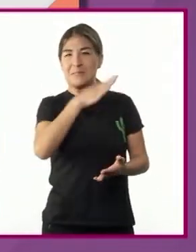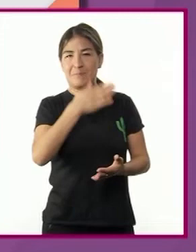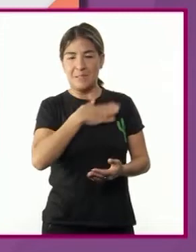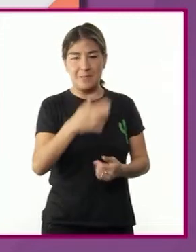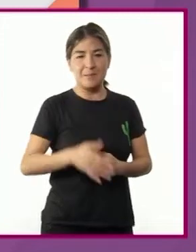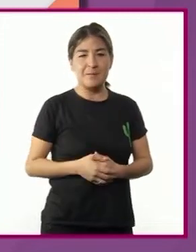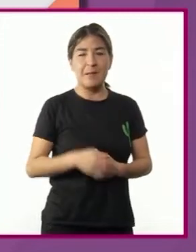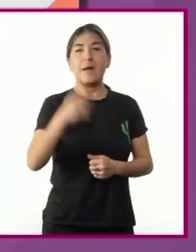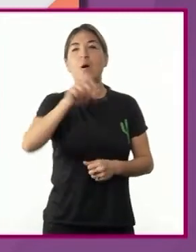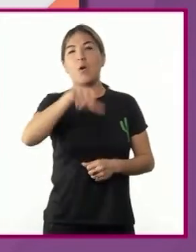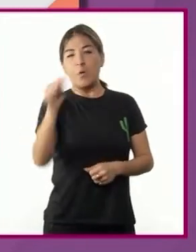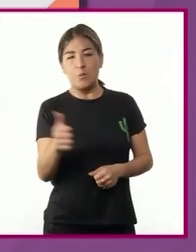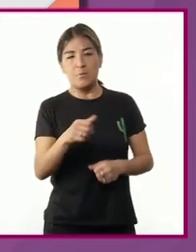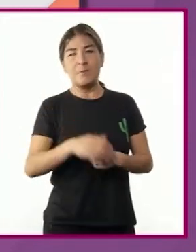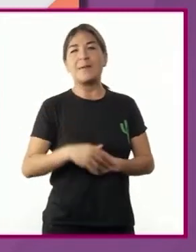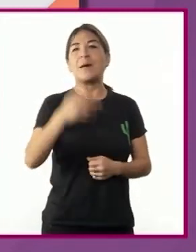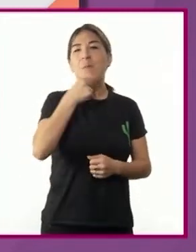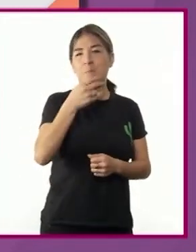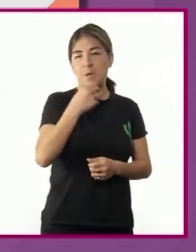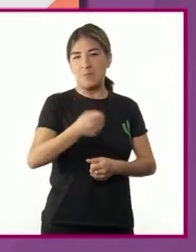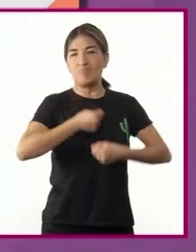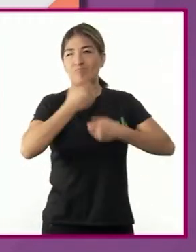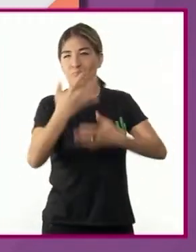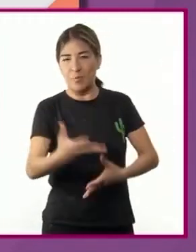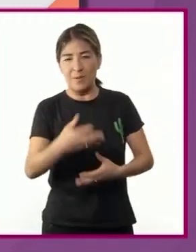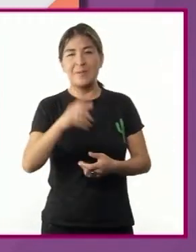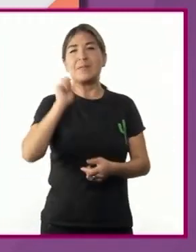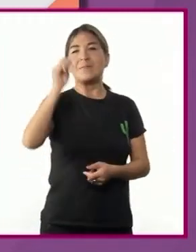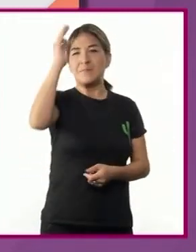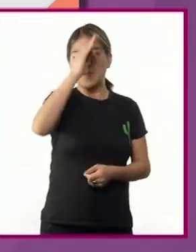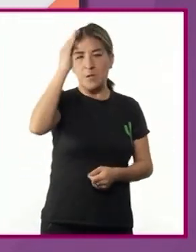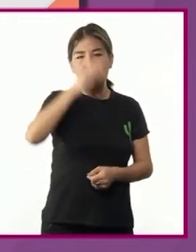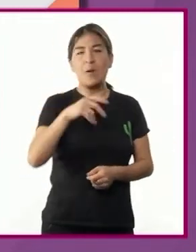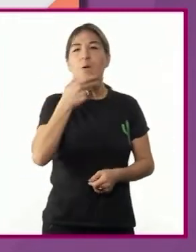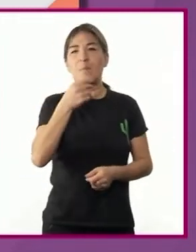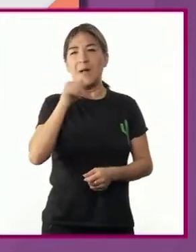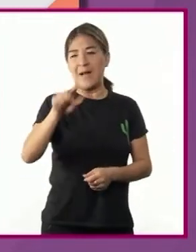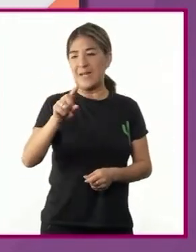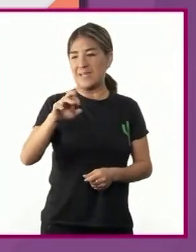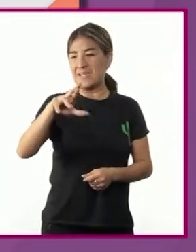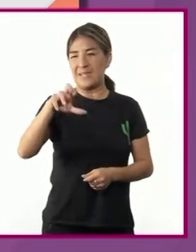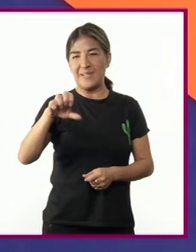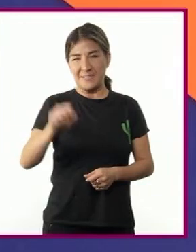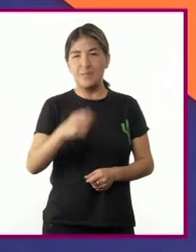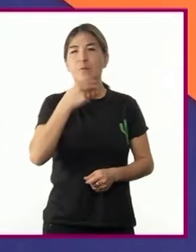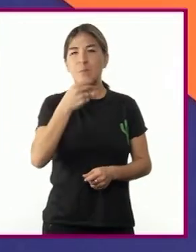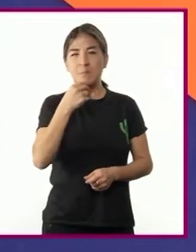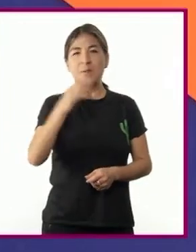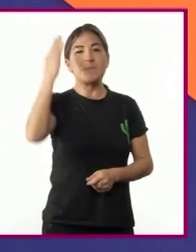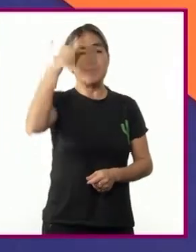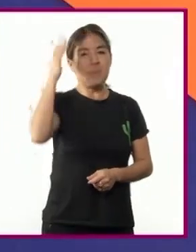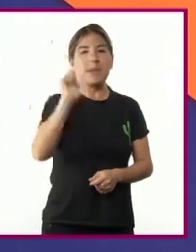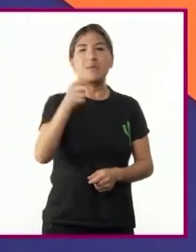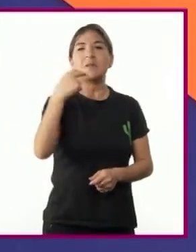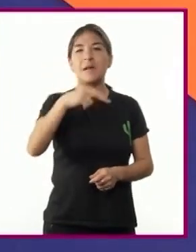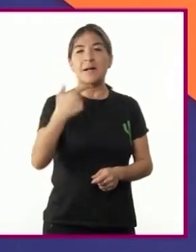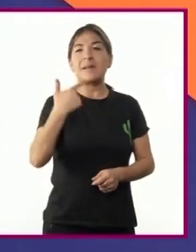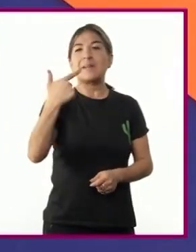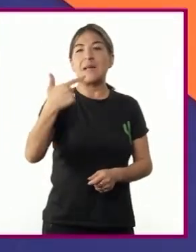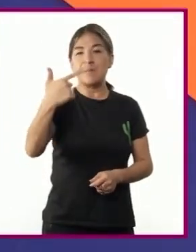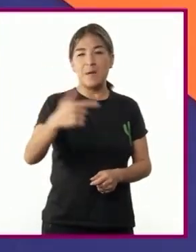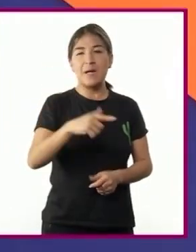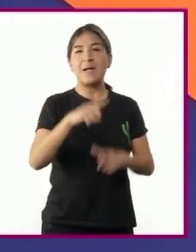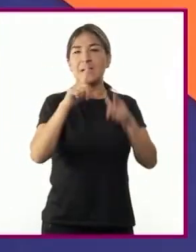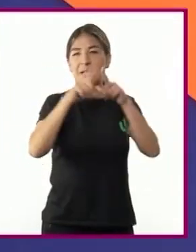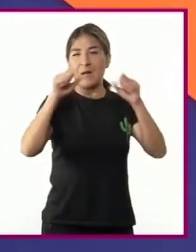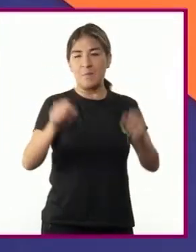popularizó el poeta, filólogo y político venezolano Andrés Bello en su obra Gramática de la